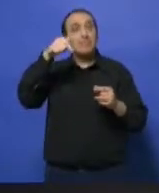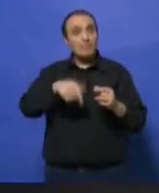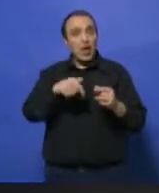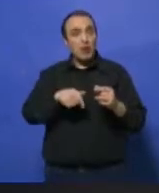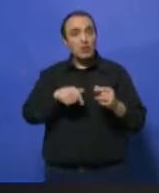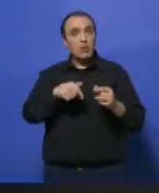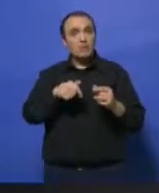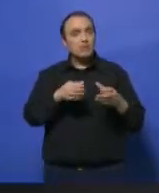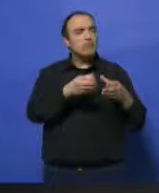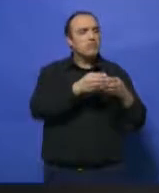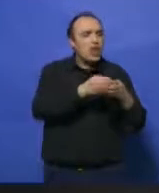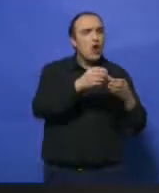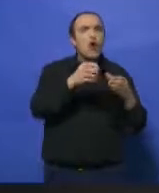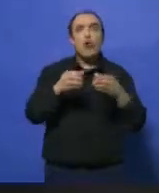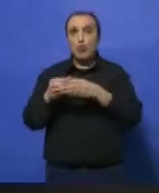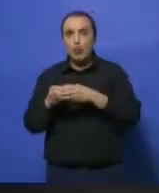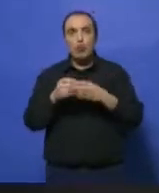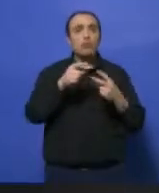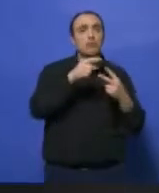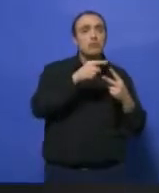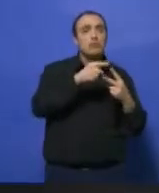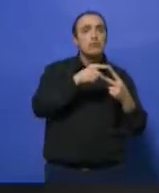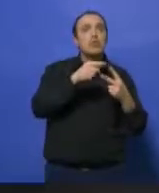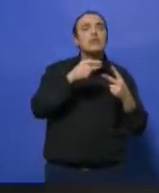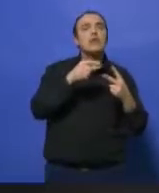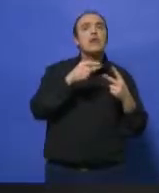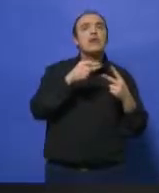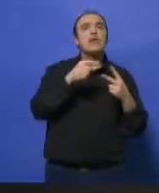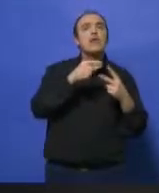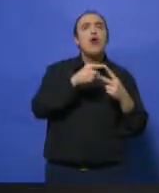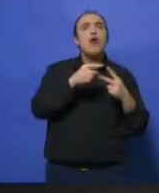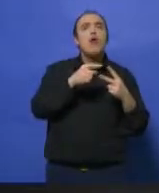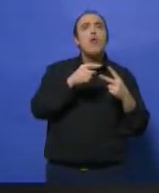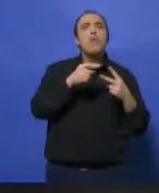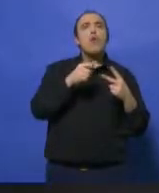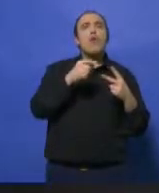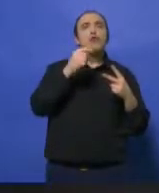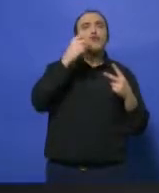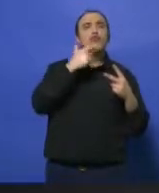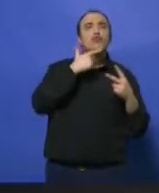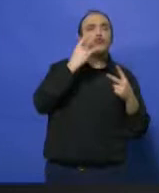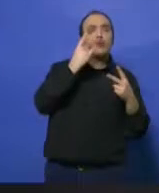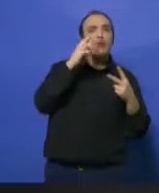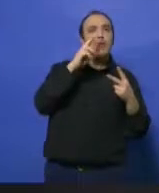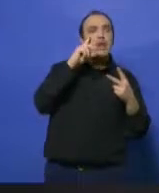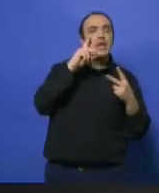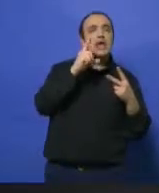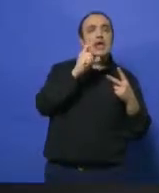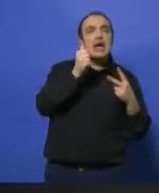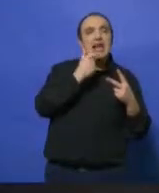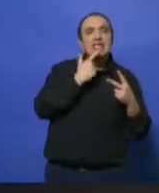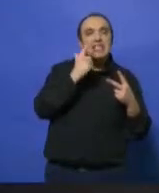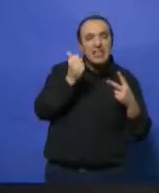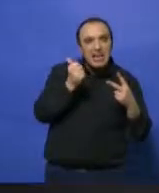dos grupos. Por un lado, la productora Suricata Films, así lo han dado a llamar, con la intención, como decíamos, de romper con los límites de la